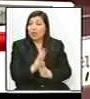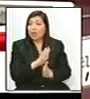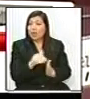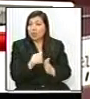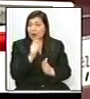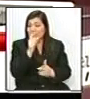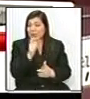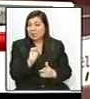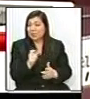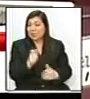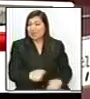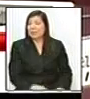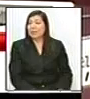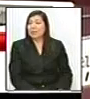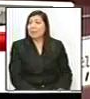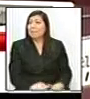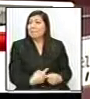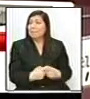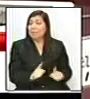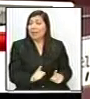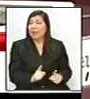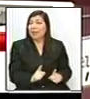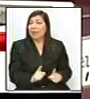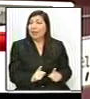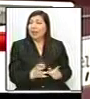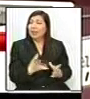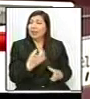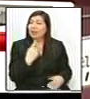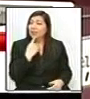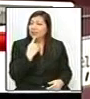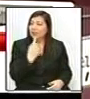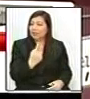los peruanos, pero quiero hacerle